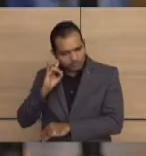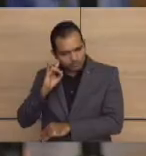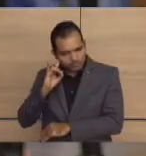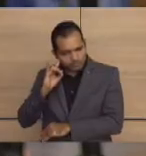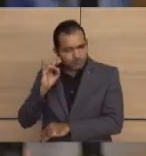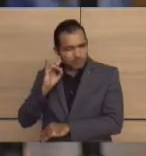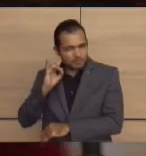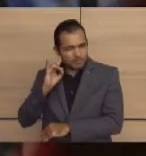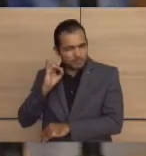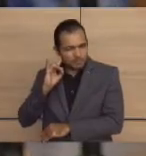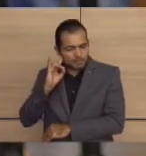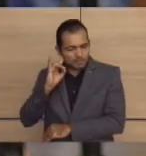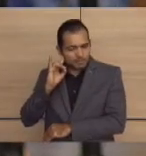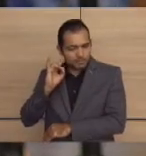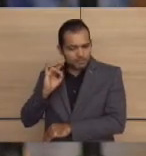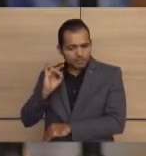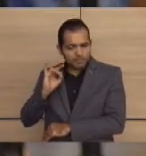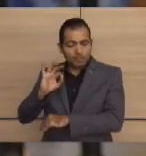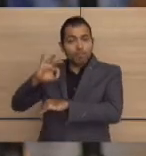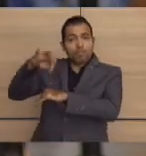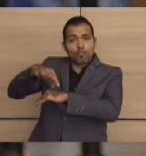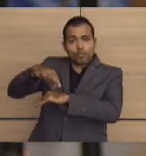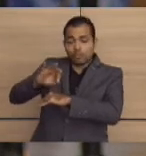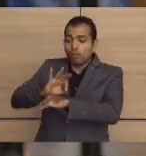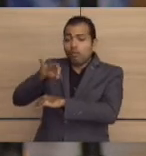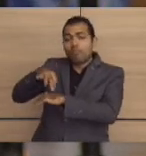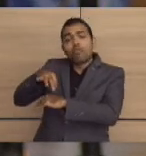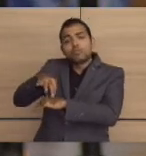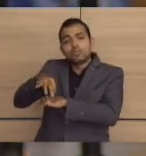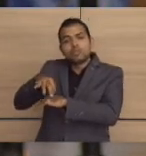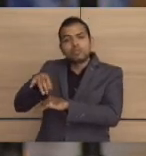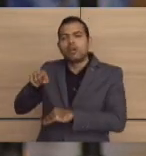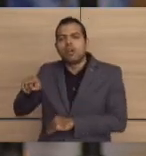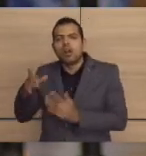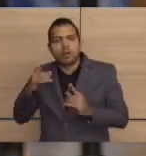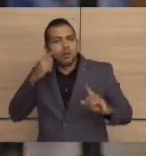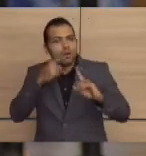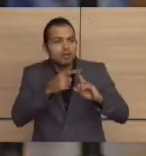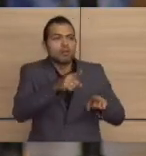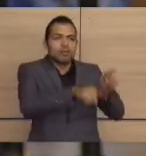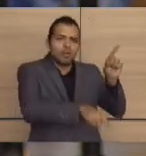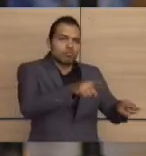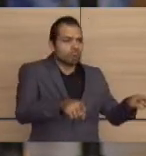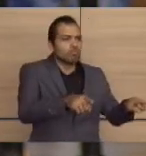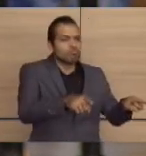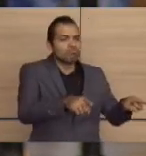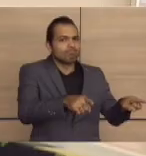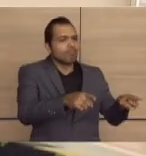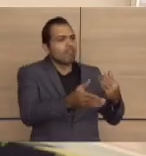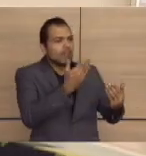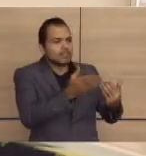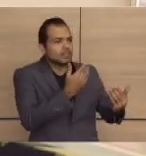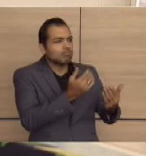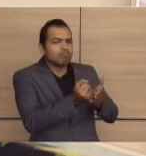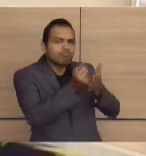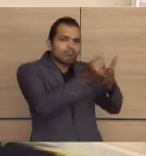que esas instituciones educativas pueden contribuir a que los niños y las niñas y los jóvenes desarrollen competencias y